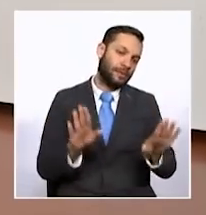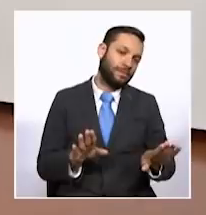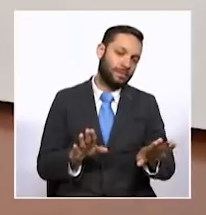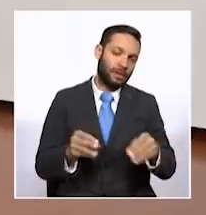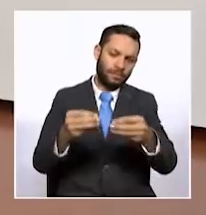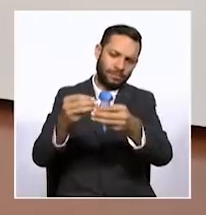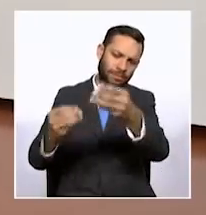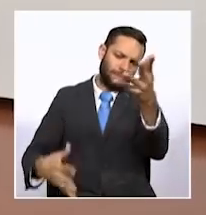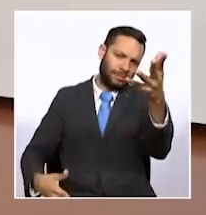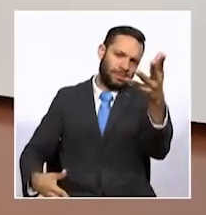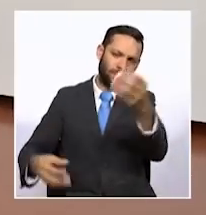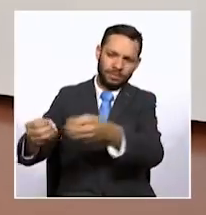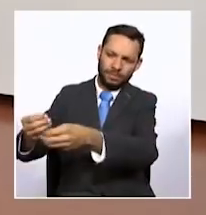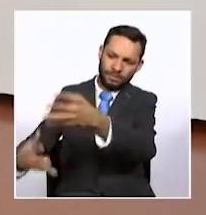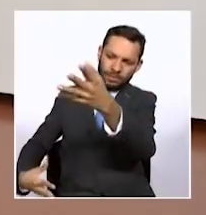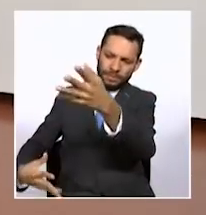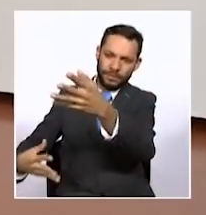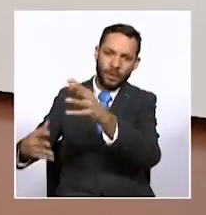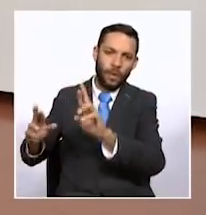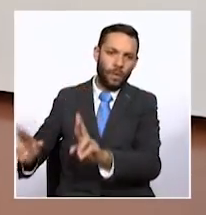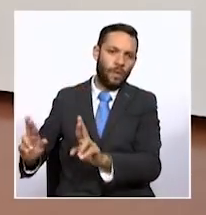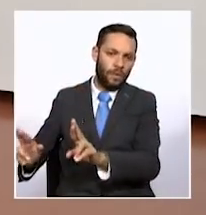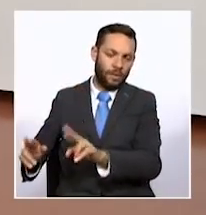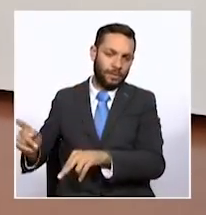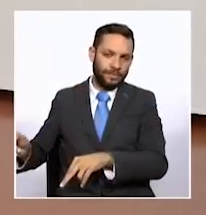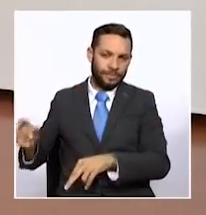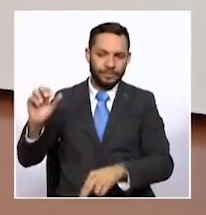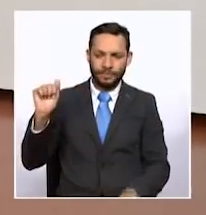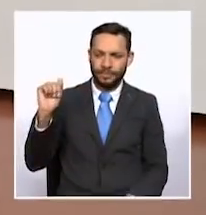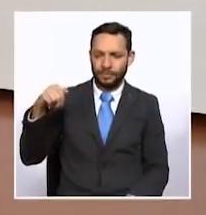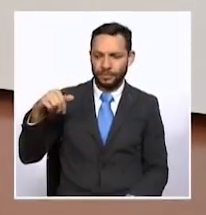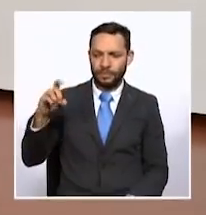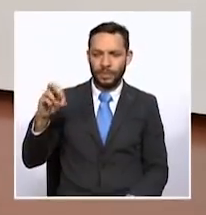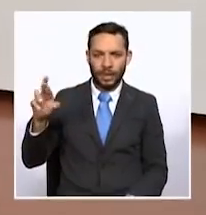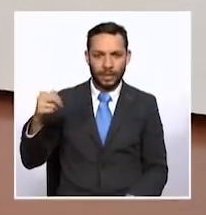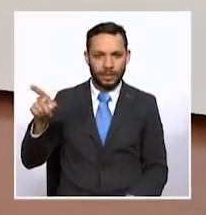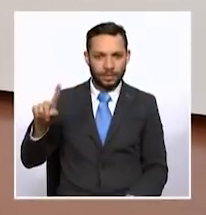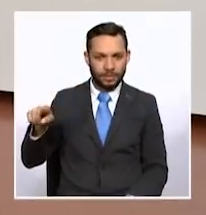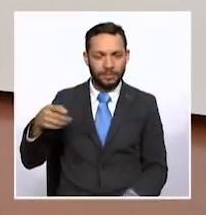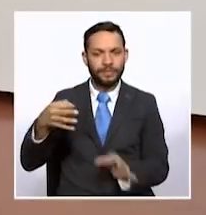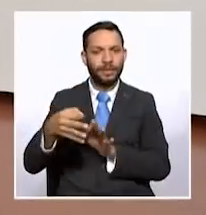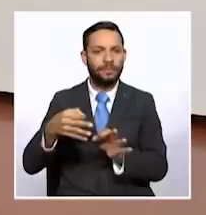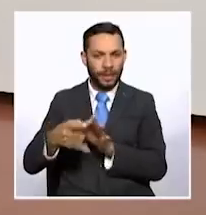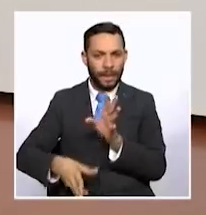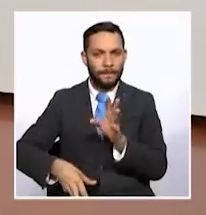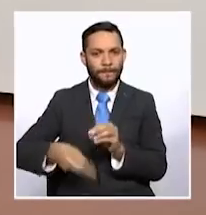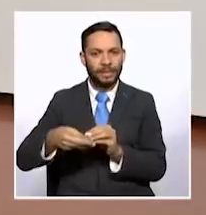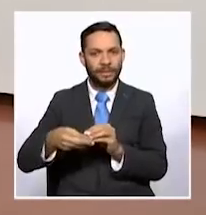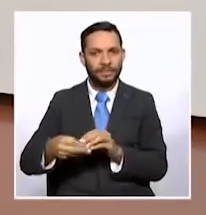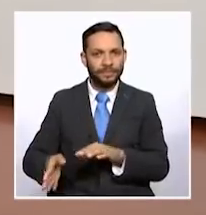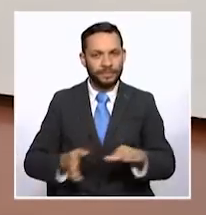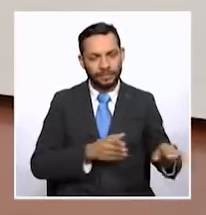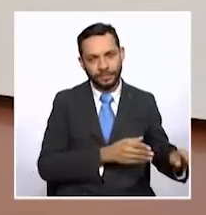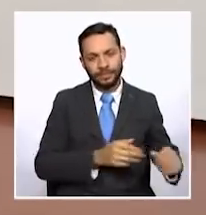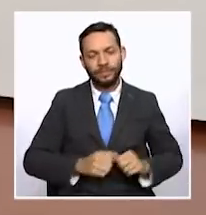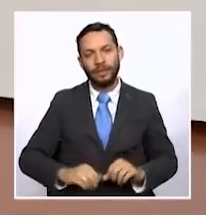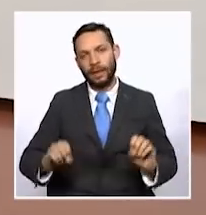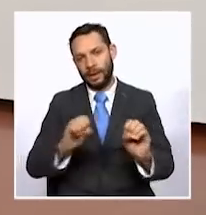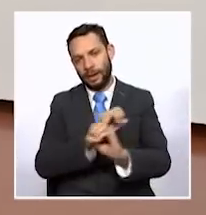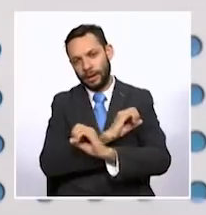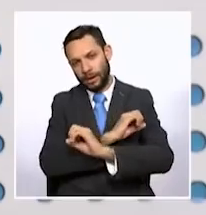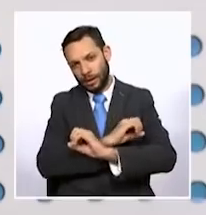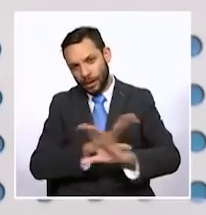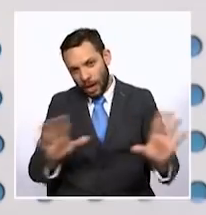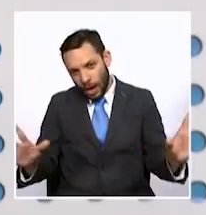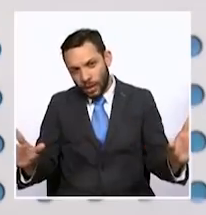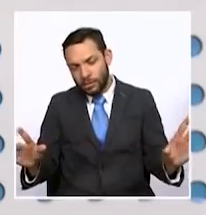van a desprender muchos programas y pues ojalá con el doctor Andrés poder seguir contándoles cada uno de estos temas. Bueno, claramente esto es podría ser,